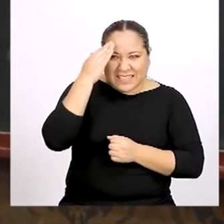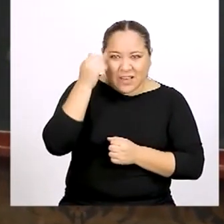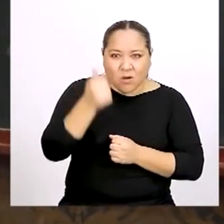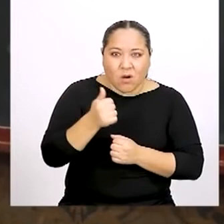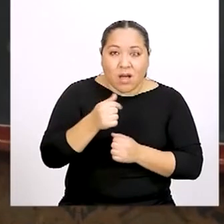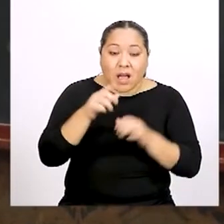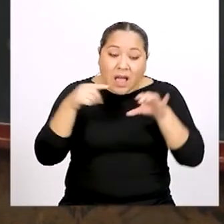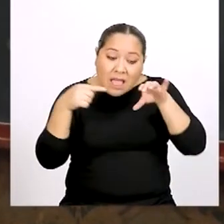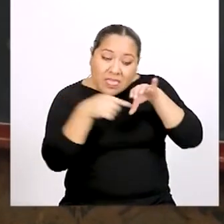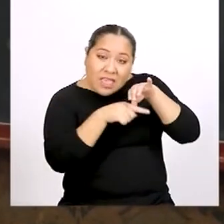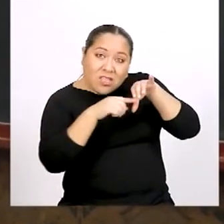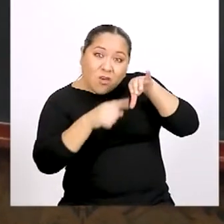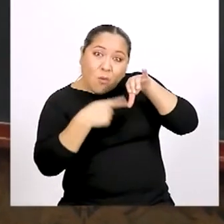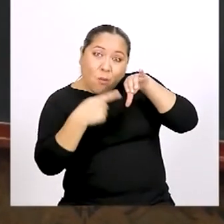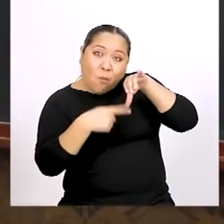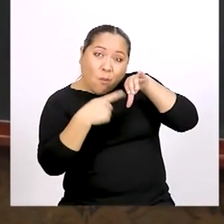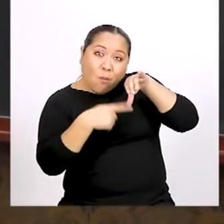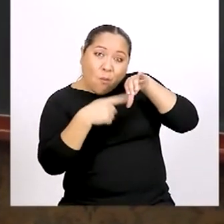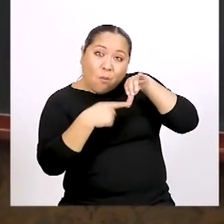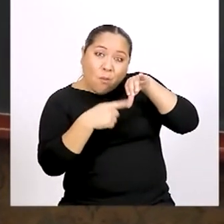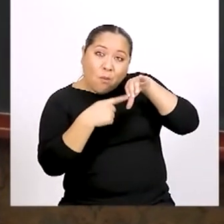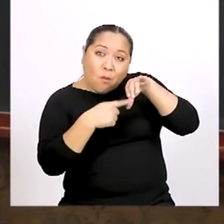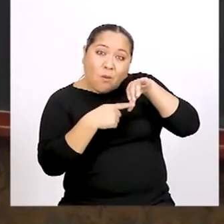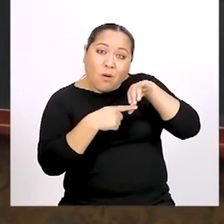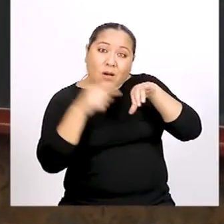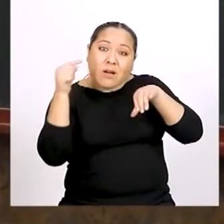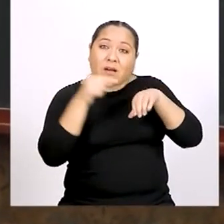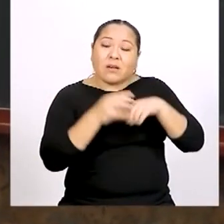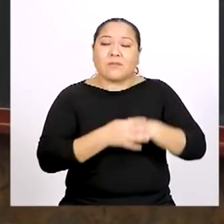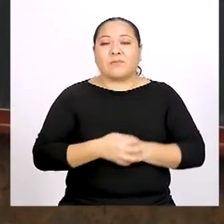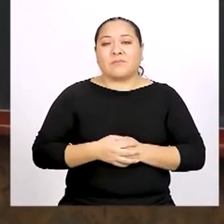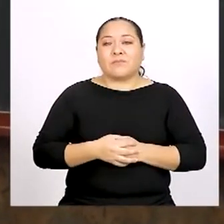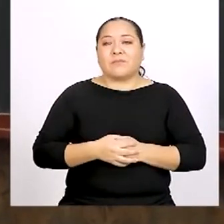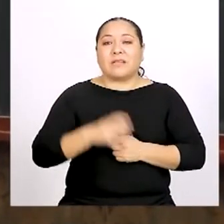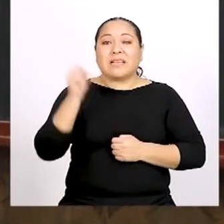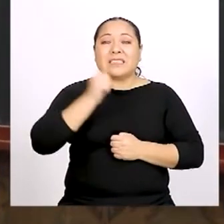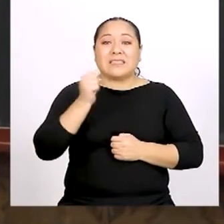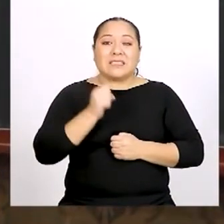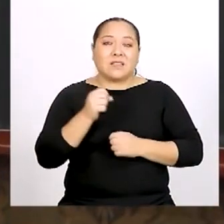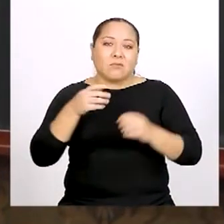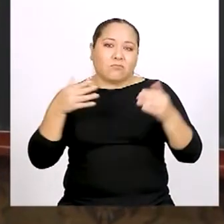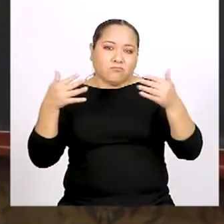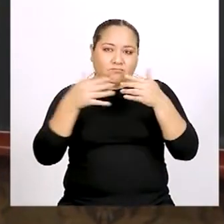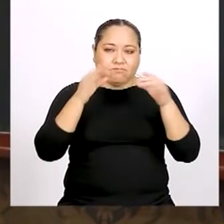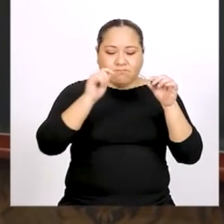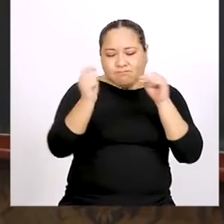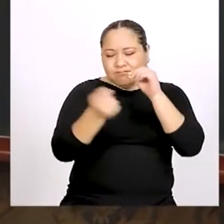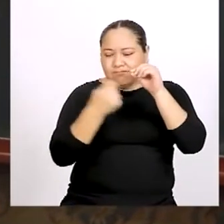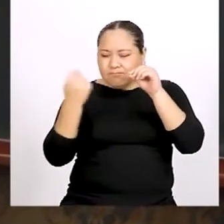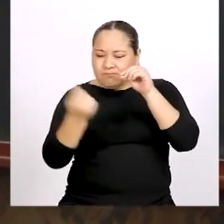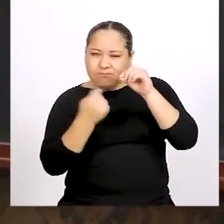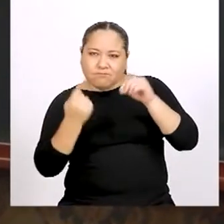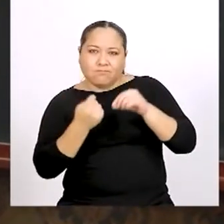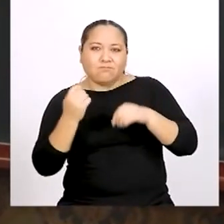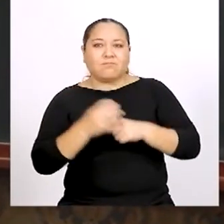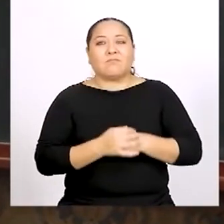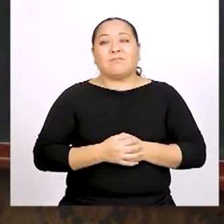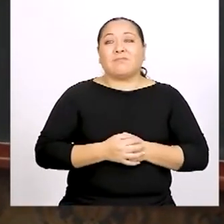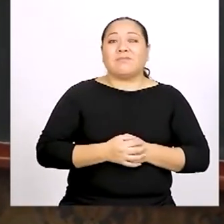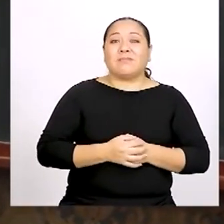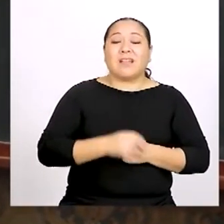¿Quieren saber el secreto? Por adentro están unidos con tornillos y con tuercas. Y por supuesto hemos hecho una decoración muy